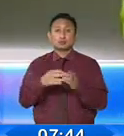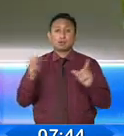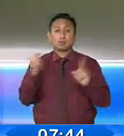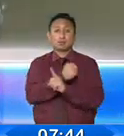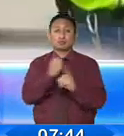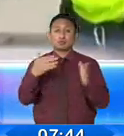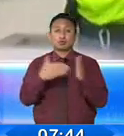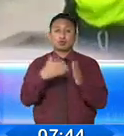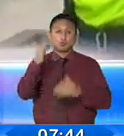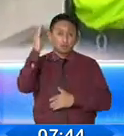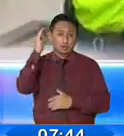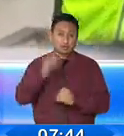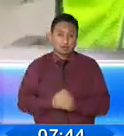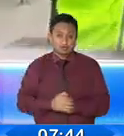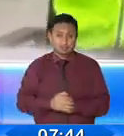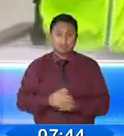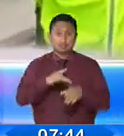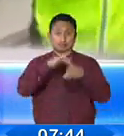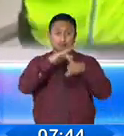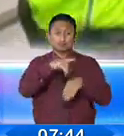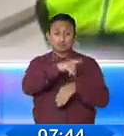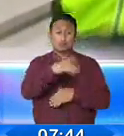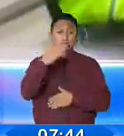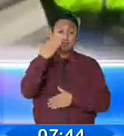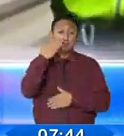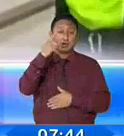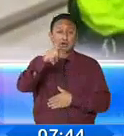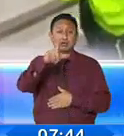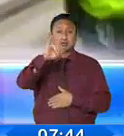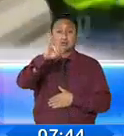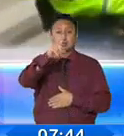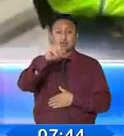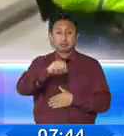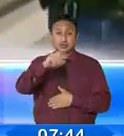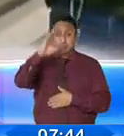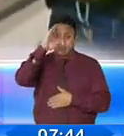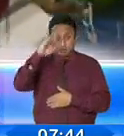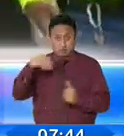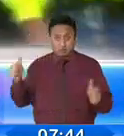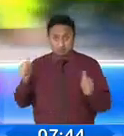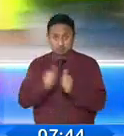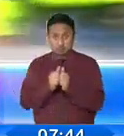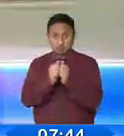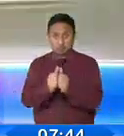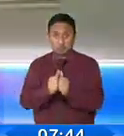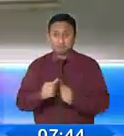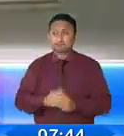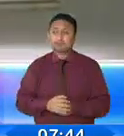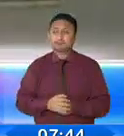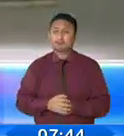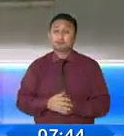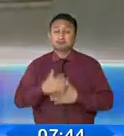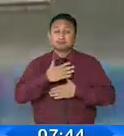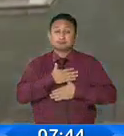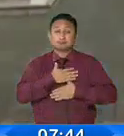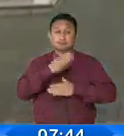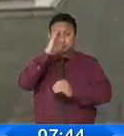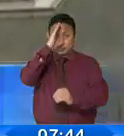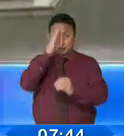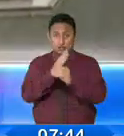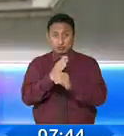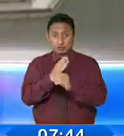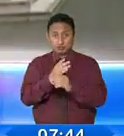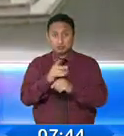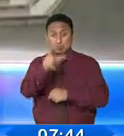Mujer. A la cita acudió la madre de Lisbeth, resguardada por personal policial. Que ese era nuestro objetivo, que se vincule al